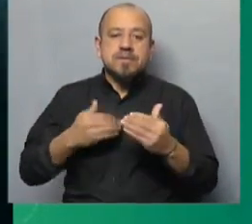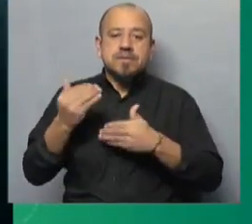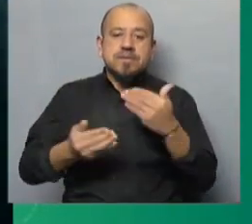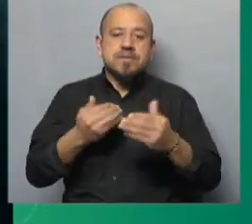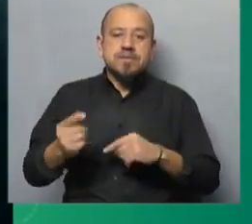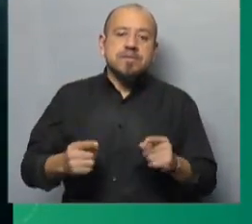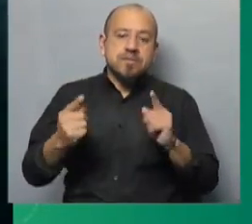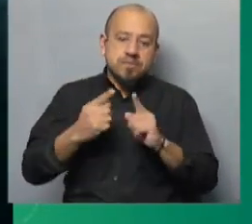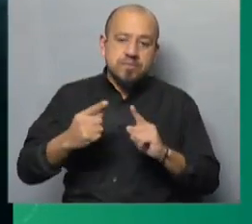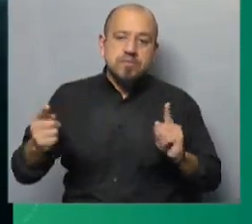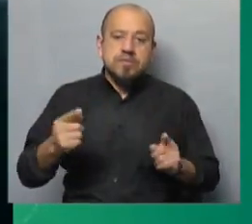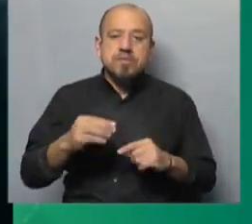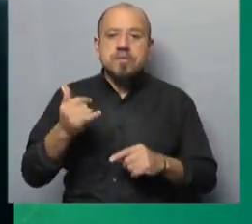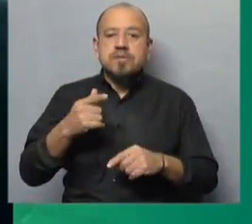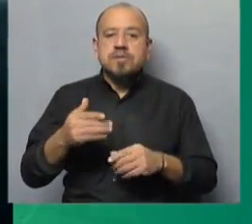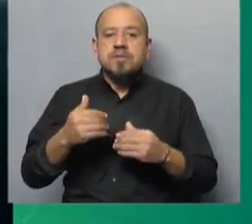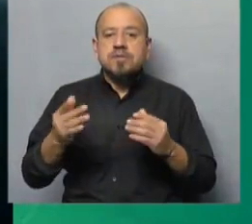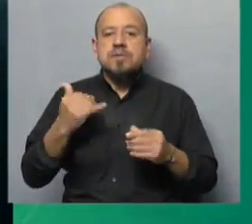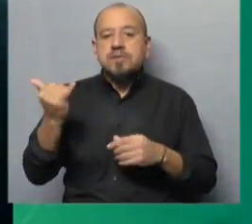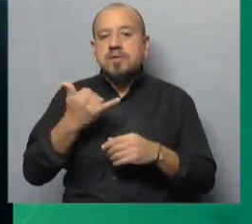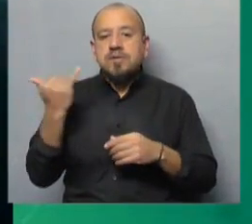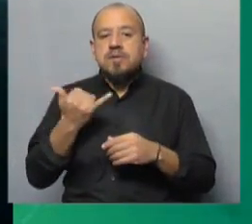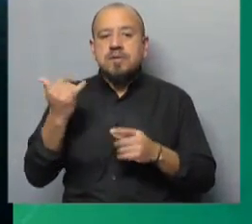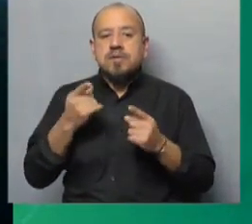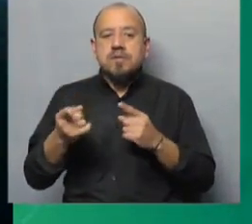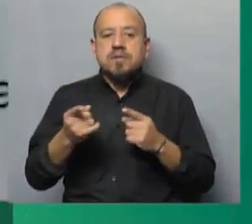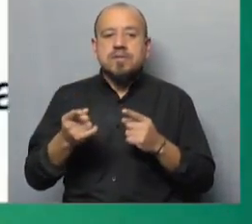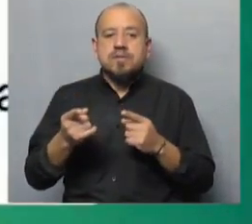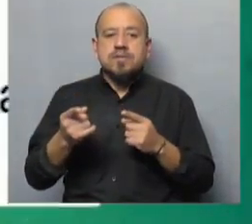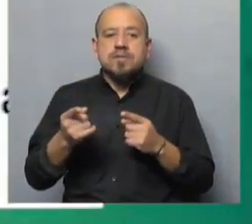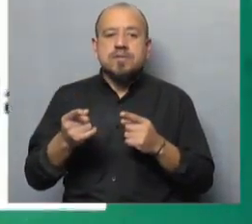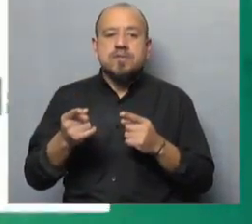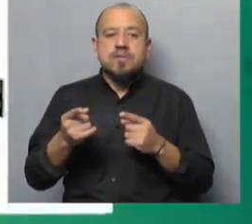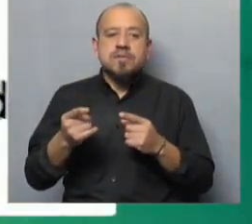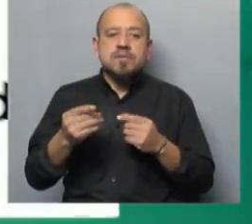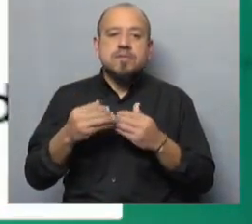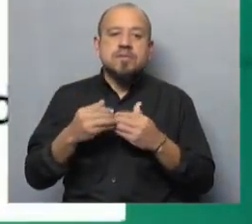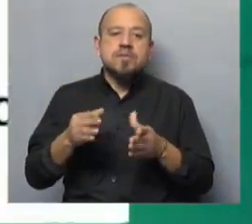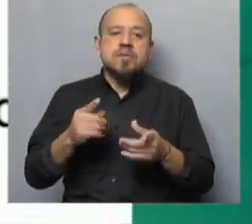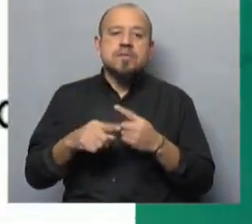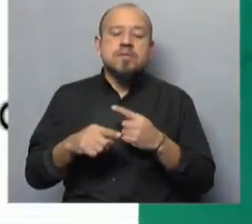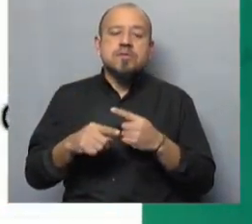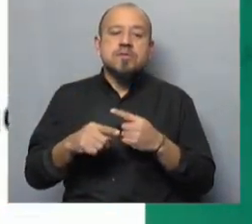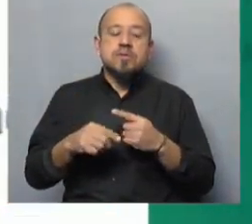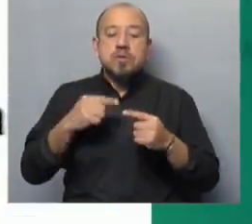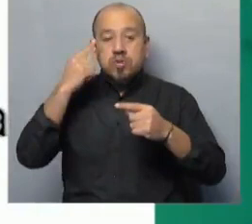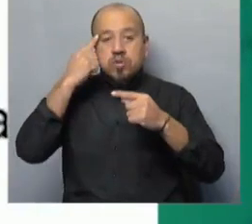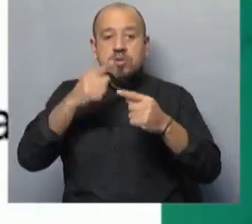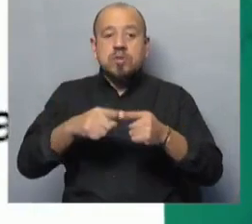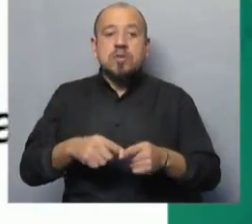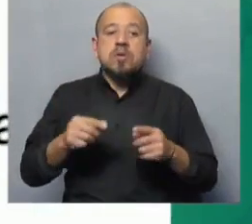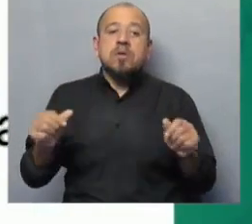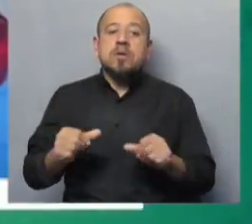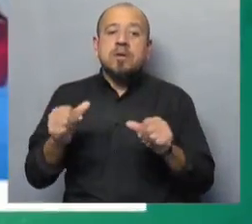que ya arrancamos de hace tiempo desde que arrancamos la temporada el objetivo era lograr hacer